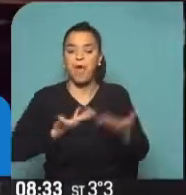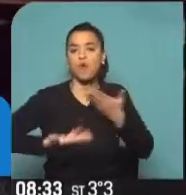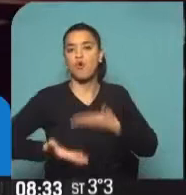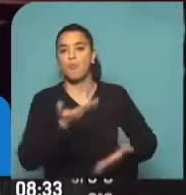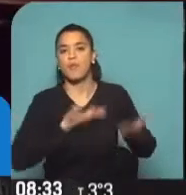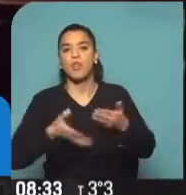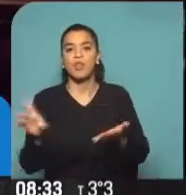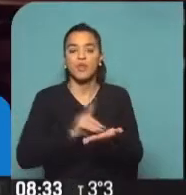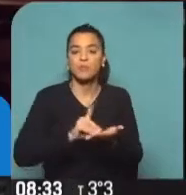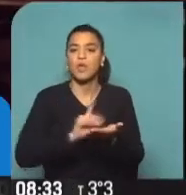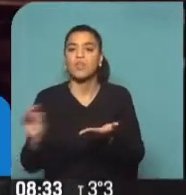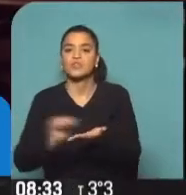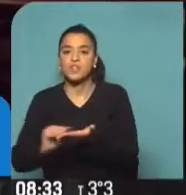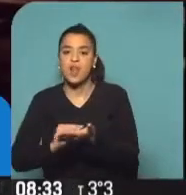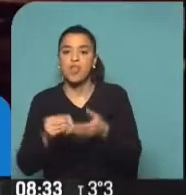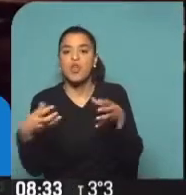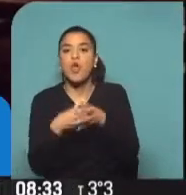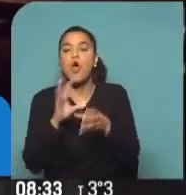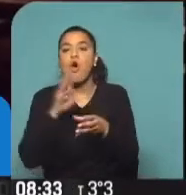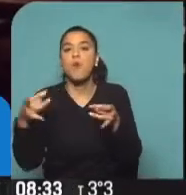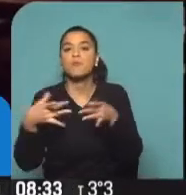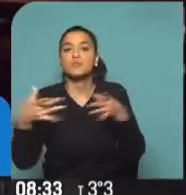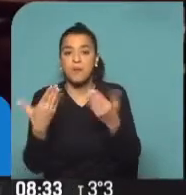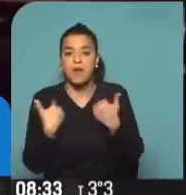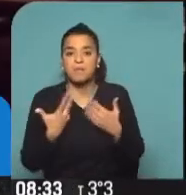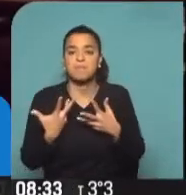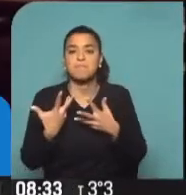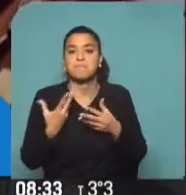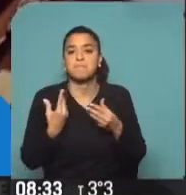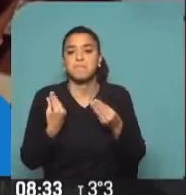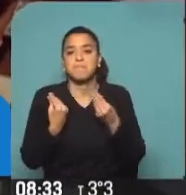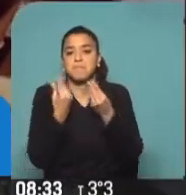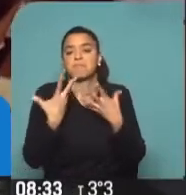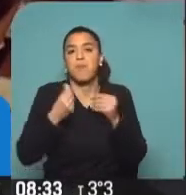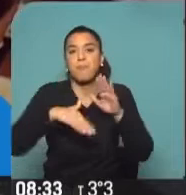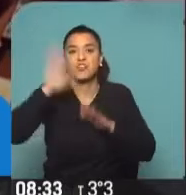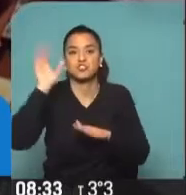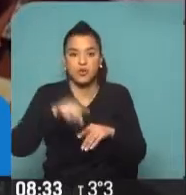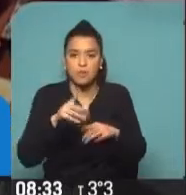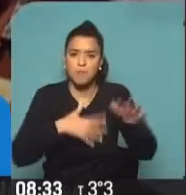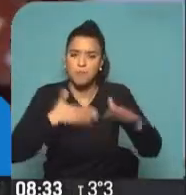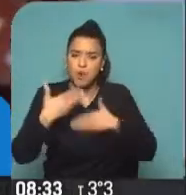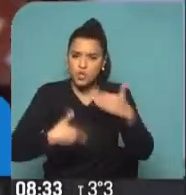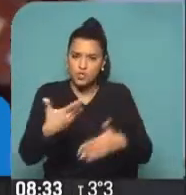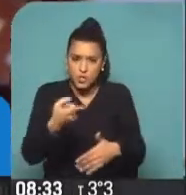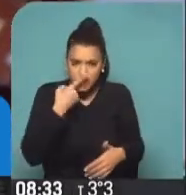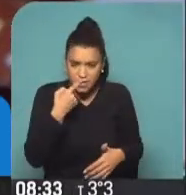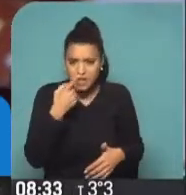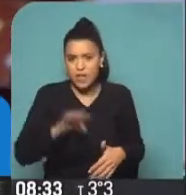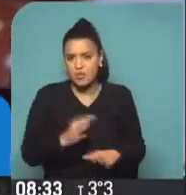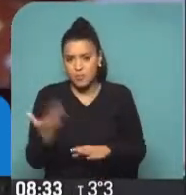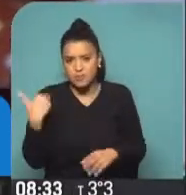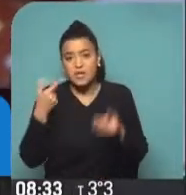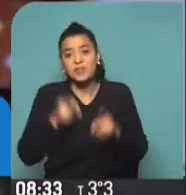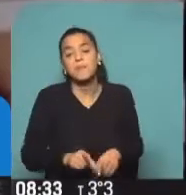con diputados y senadores de la oposición para tratar de formar mayoría. Se dio un proceso súper interesante el año pasado. Bueno, ahí tuvo mucho que ver con las